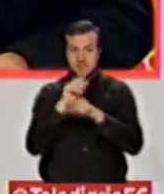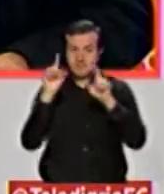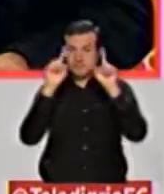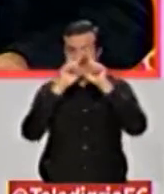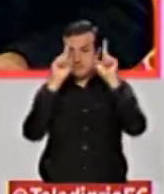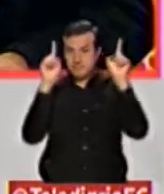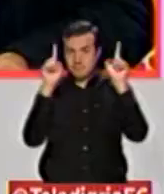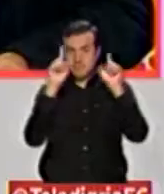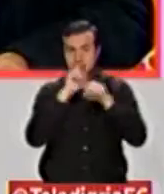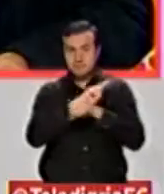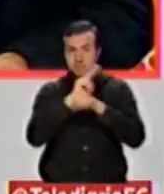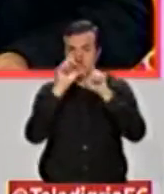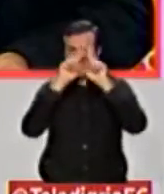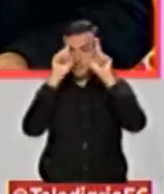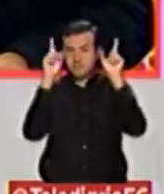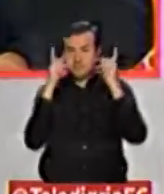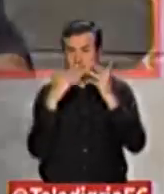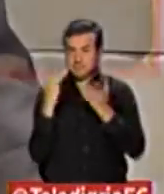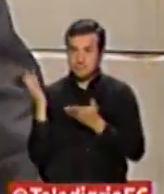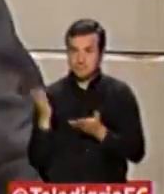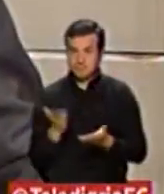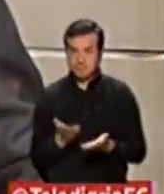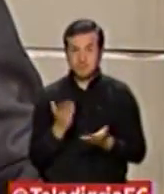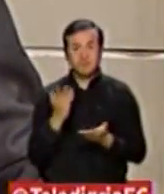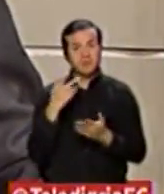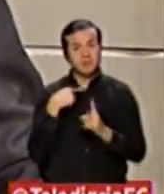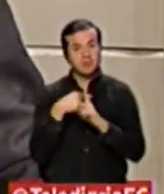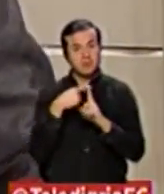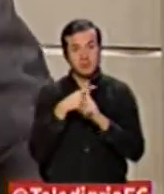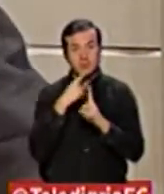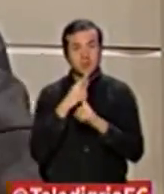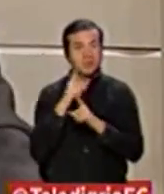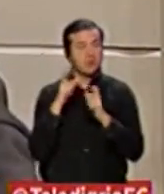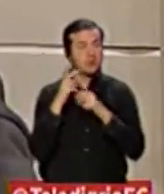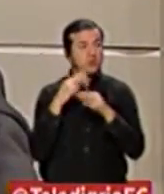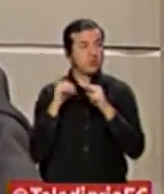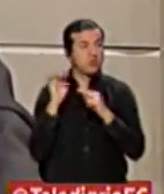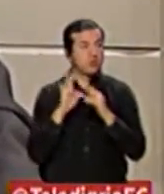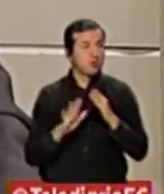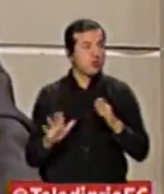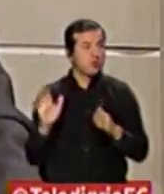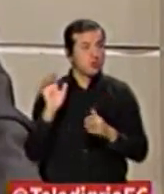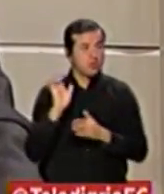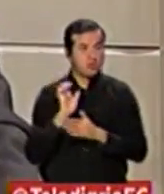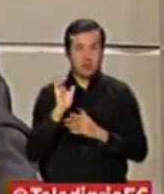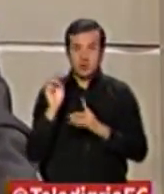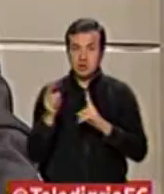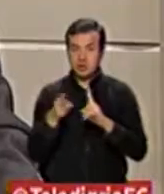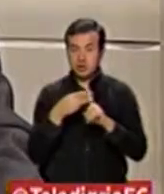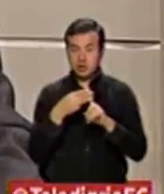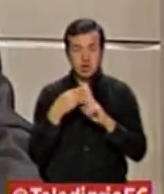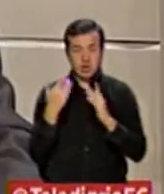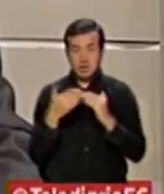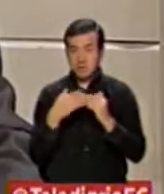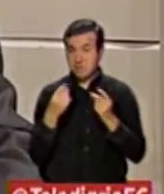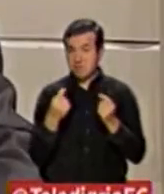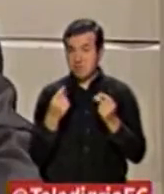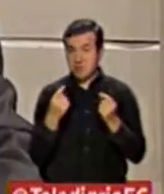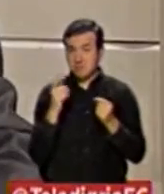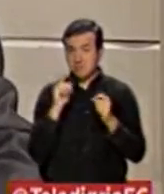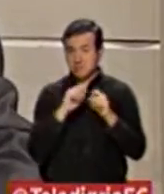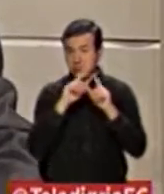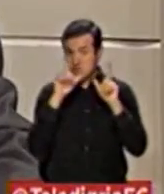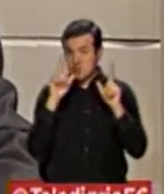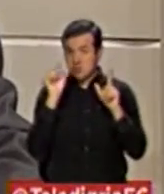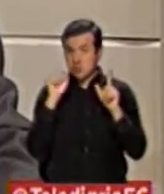Desarrollo de la Superintendencia de Compañías. Es una buena noticia para los emprendedores del país. En línea, de manera rápida y efectiva,